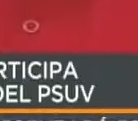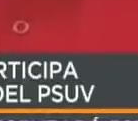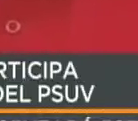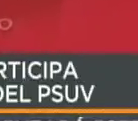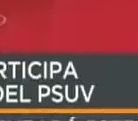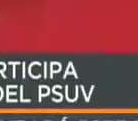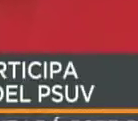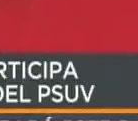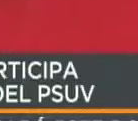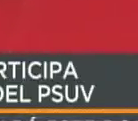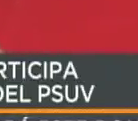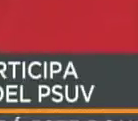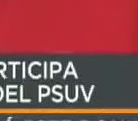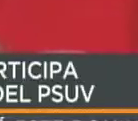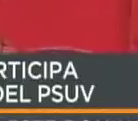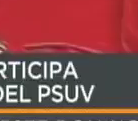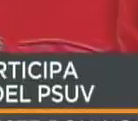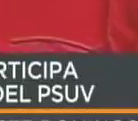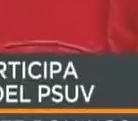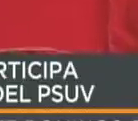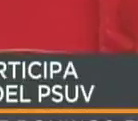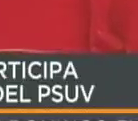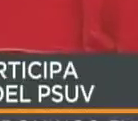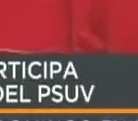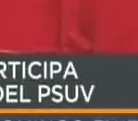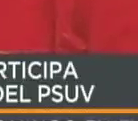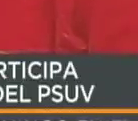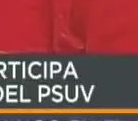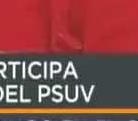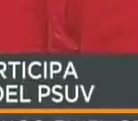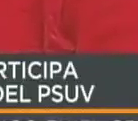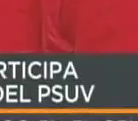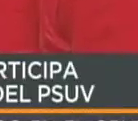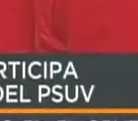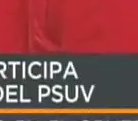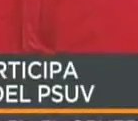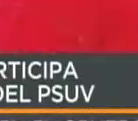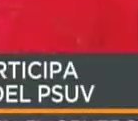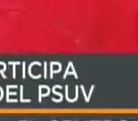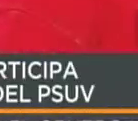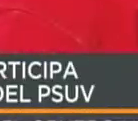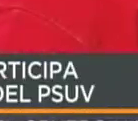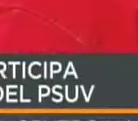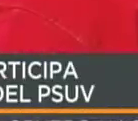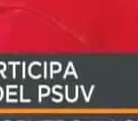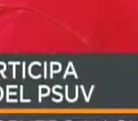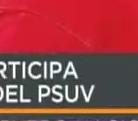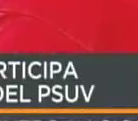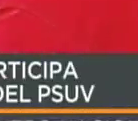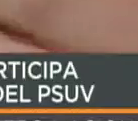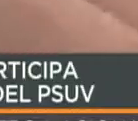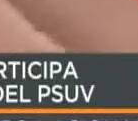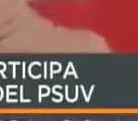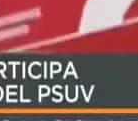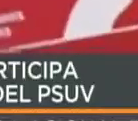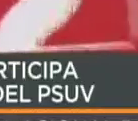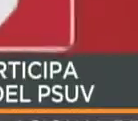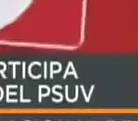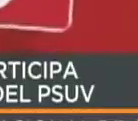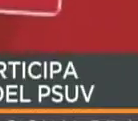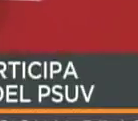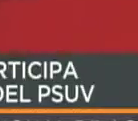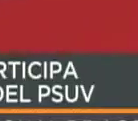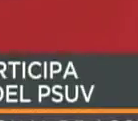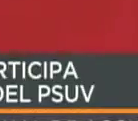el presidente Nicolás Maduro lo resaltaba: el carnet del PSUV es el gran instrumento de la militancia, es el compromiso de la lealtad